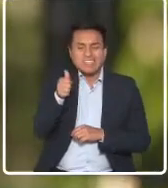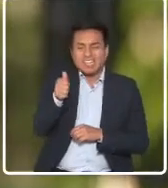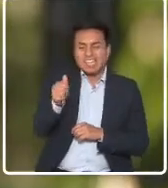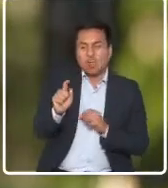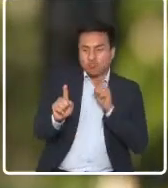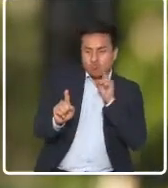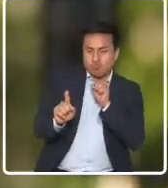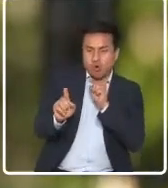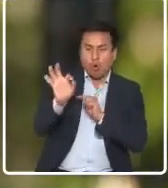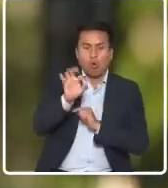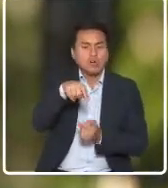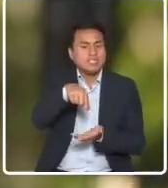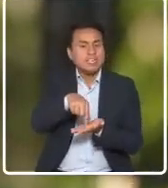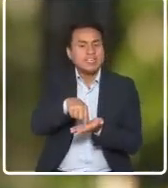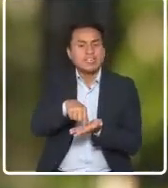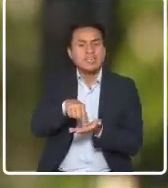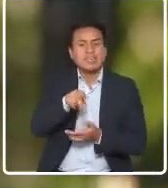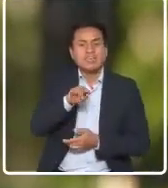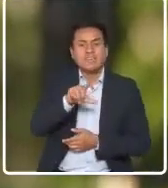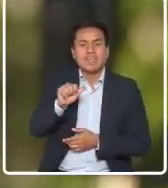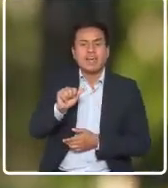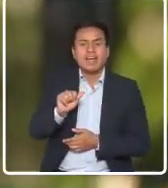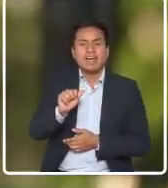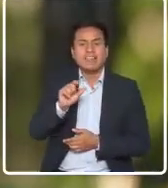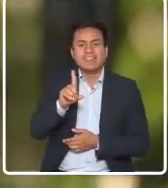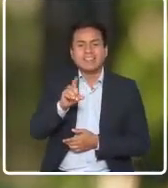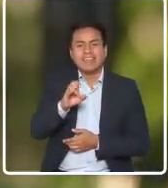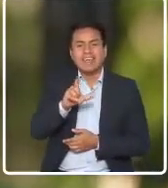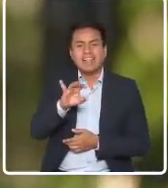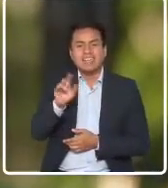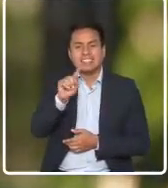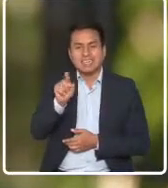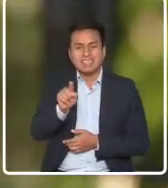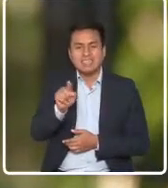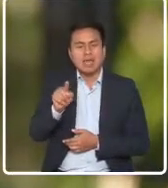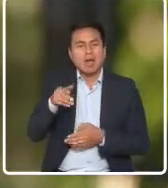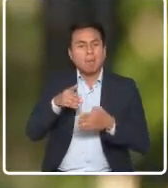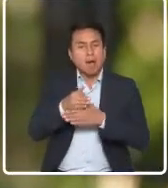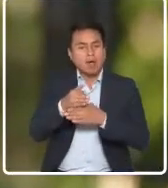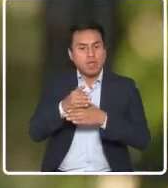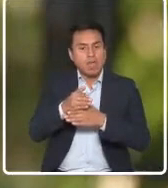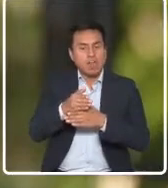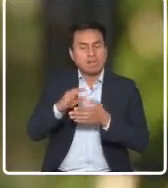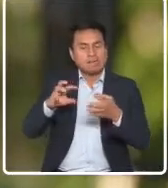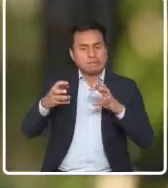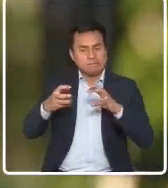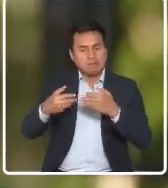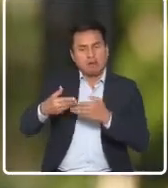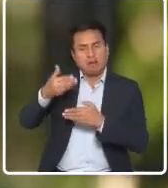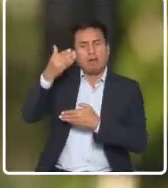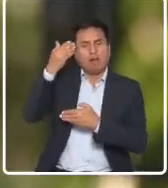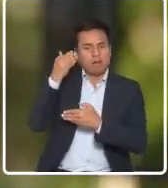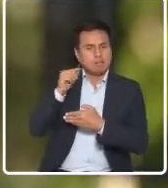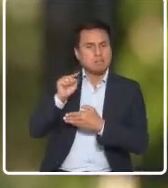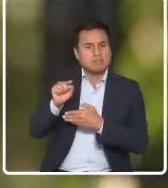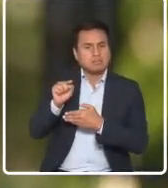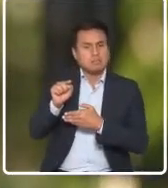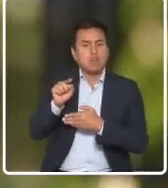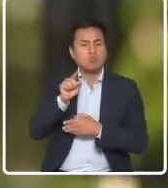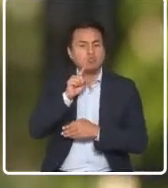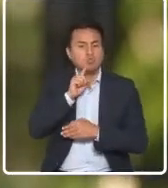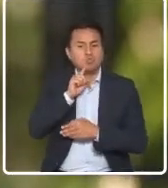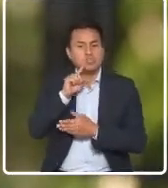dirigente. O de la sede de la Villa Las Delicias, que es de una sede de madera, en precarias condiciones, con